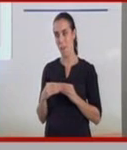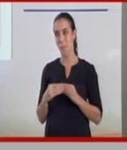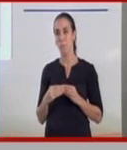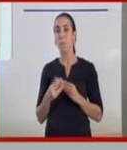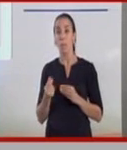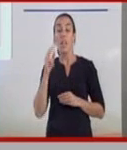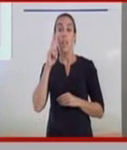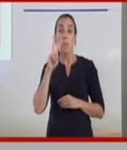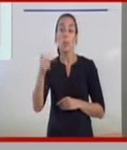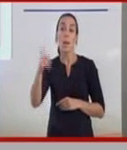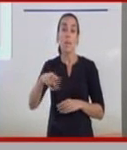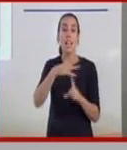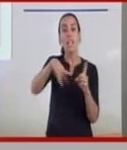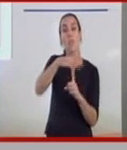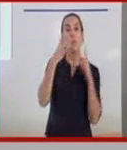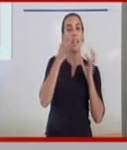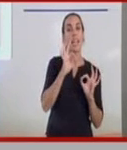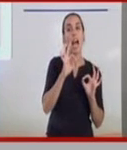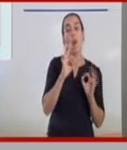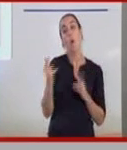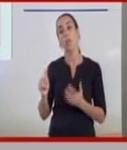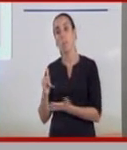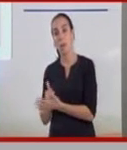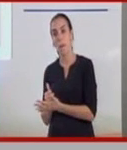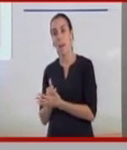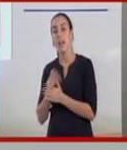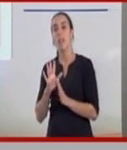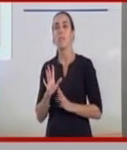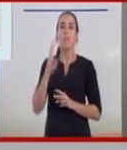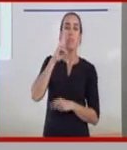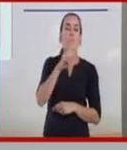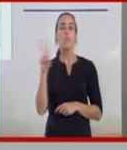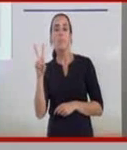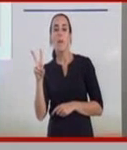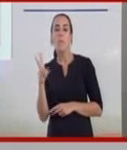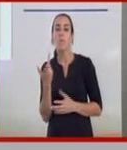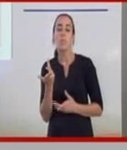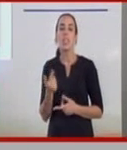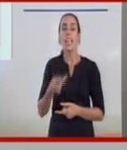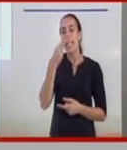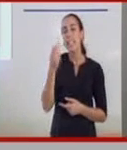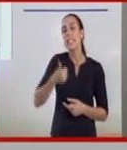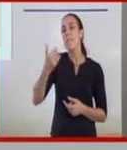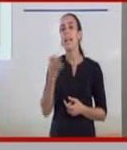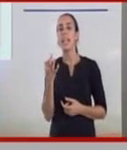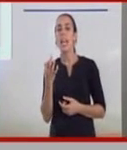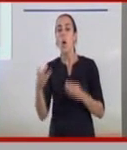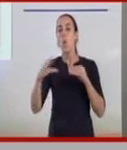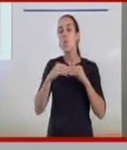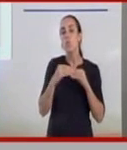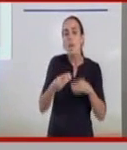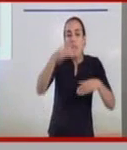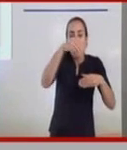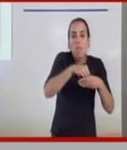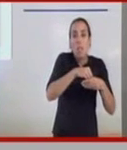reales y simulados, dependiendo de para qué nos va a convenir más introducir al usuario en un laboratorio